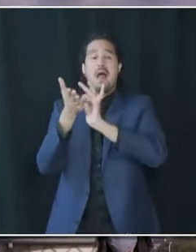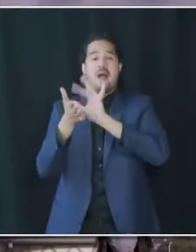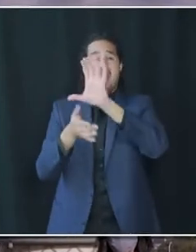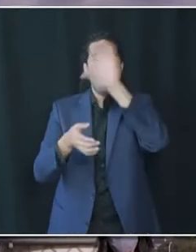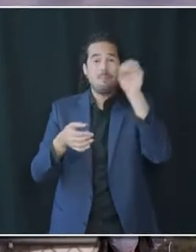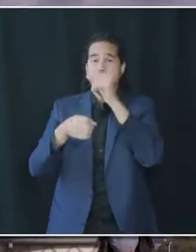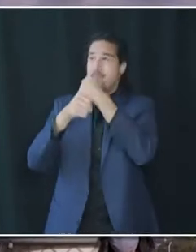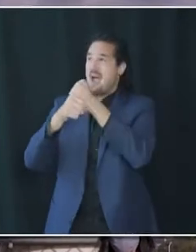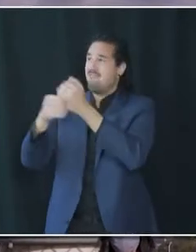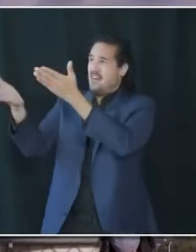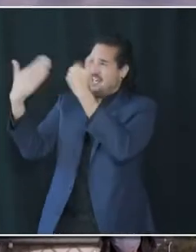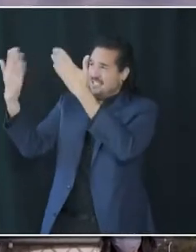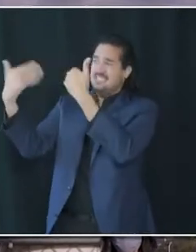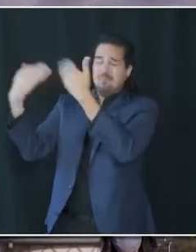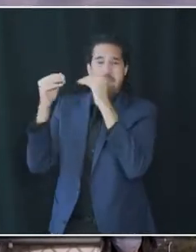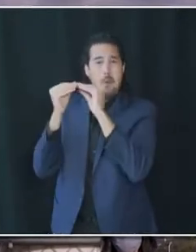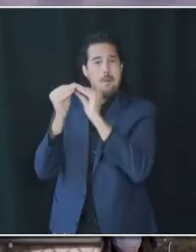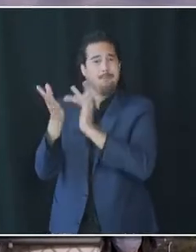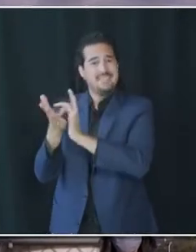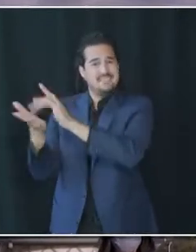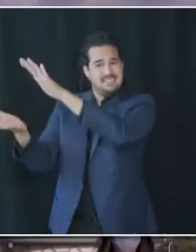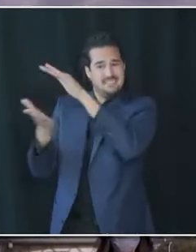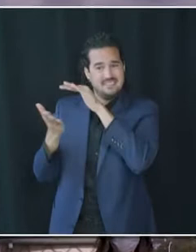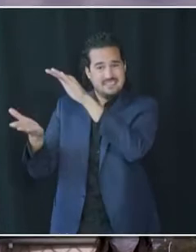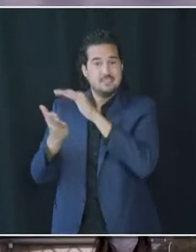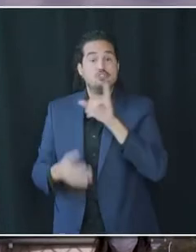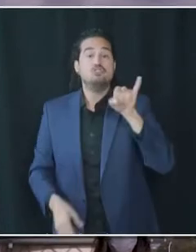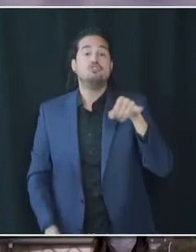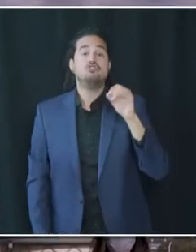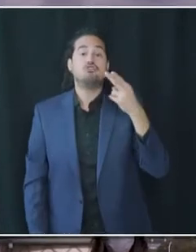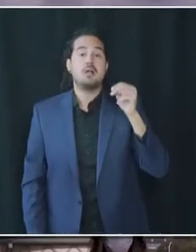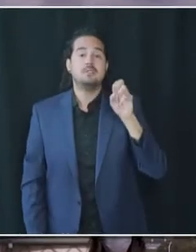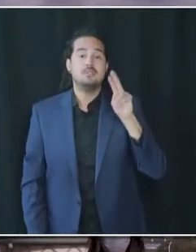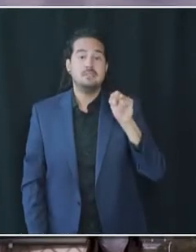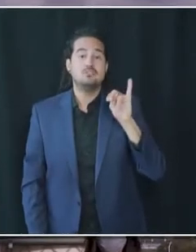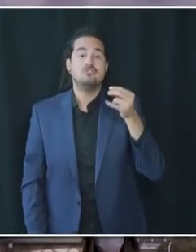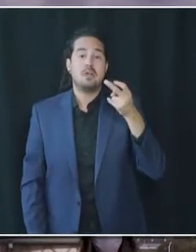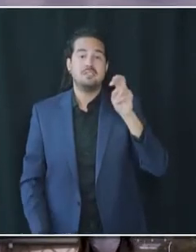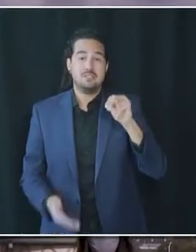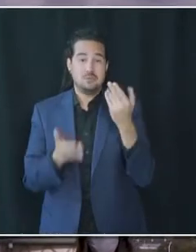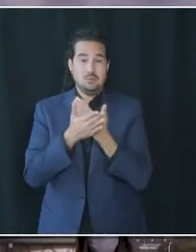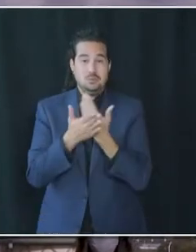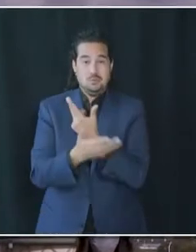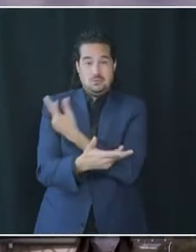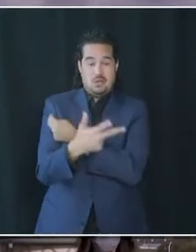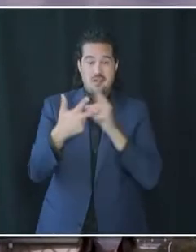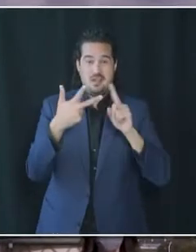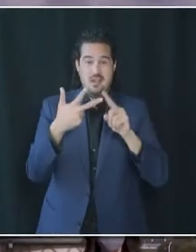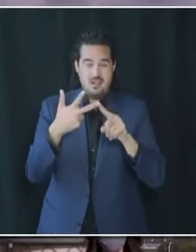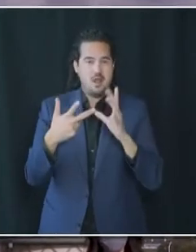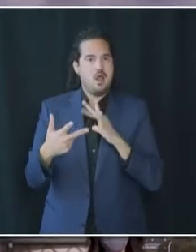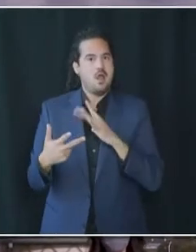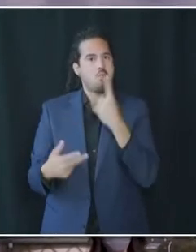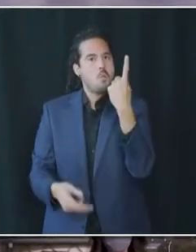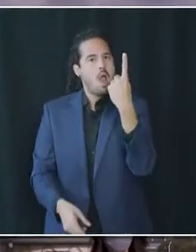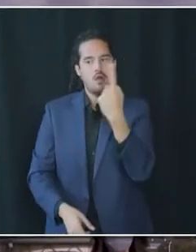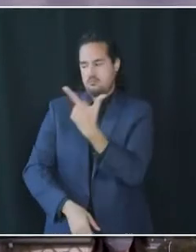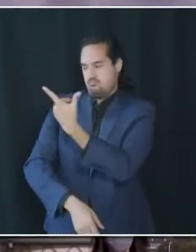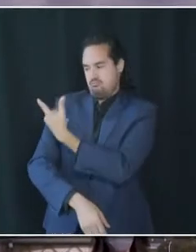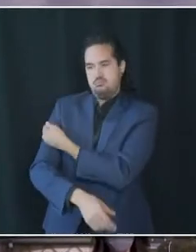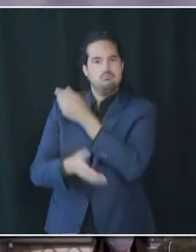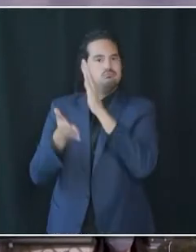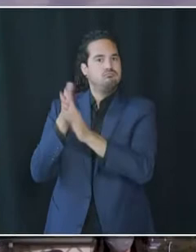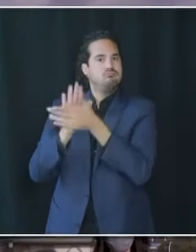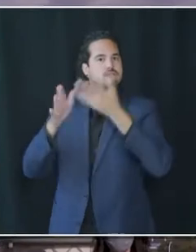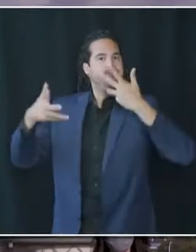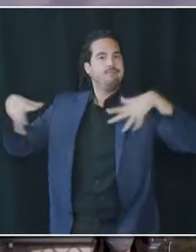incluyendo ya semillas en que creemos que será un cambio importante con su vacuna de